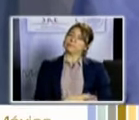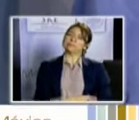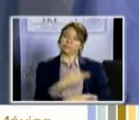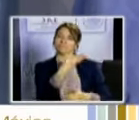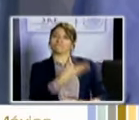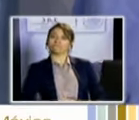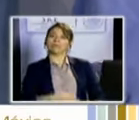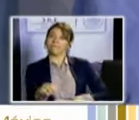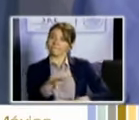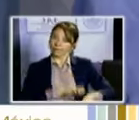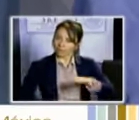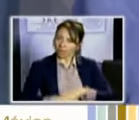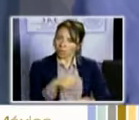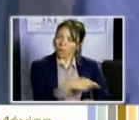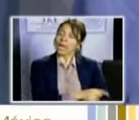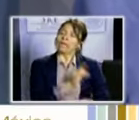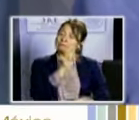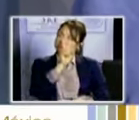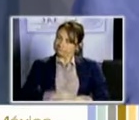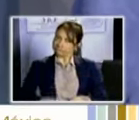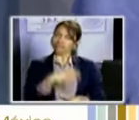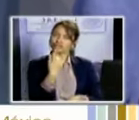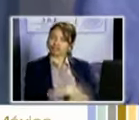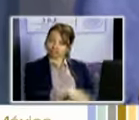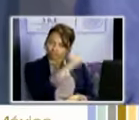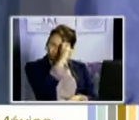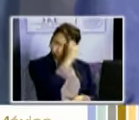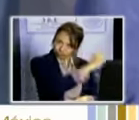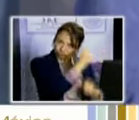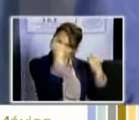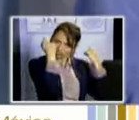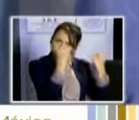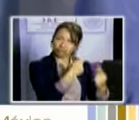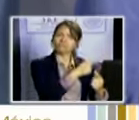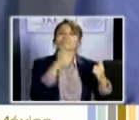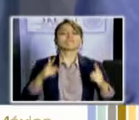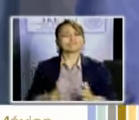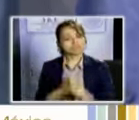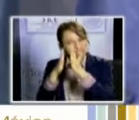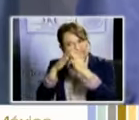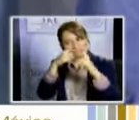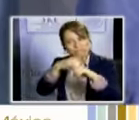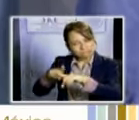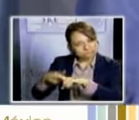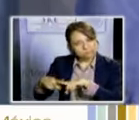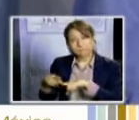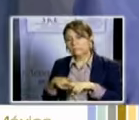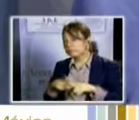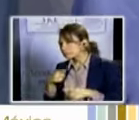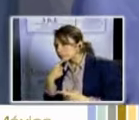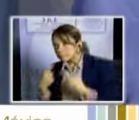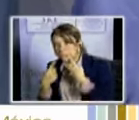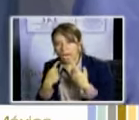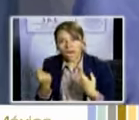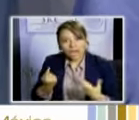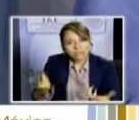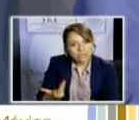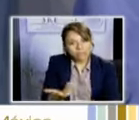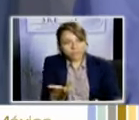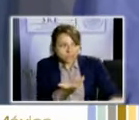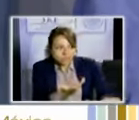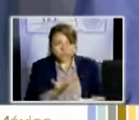que ha participado en esas discusiones, en donde ahí yo creo que los legisladores deberían de jugar un papel fundamental